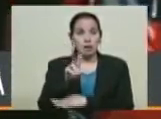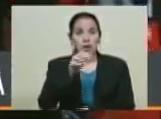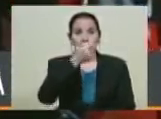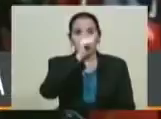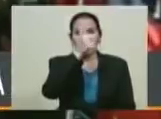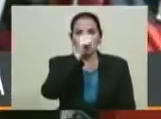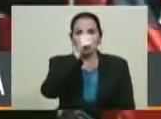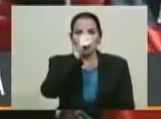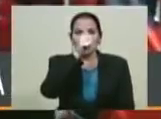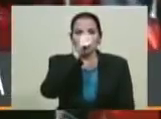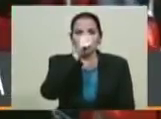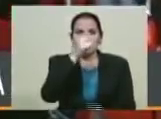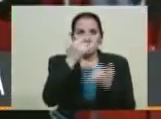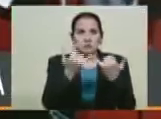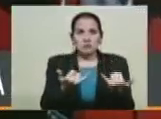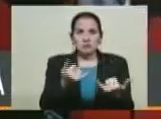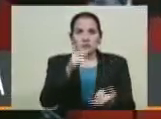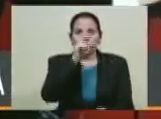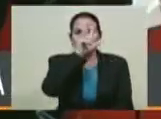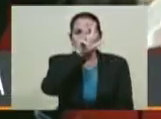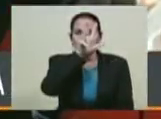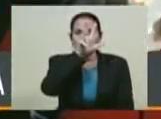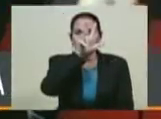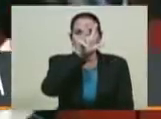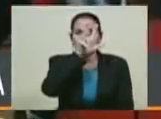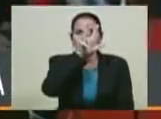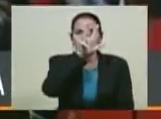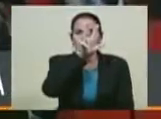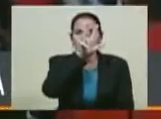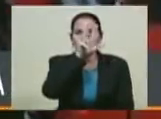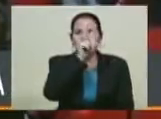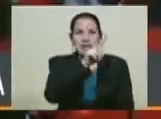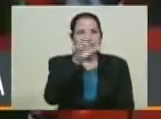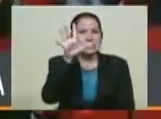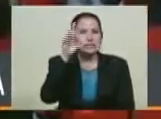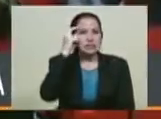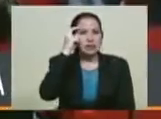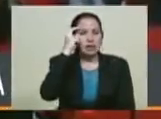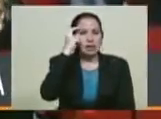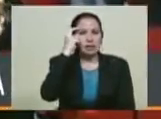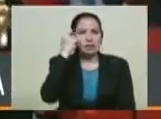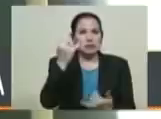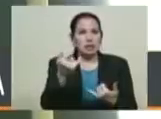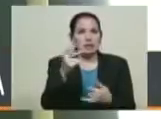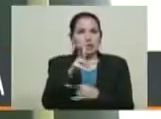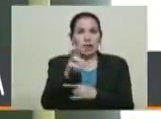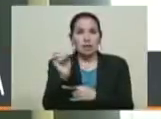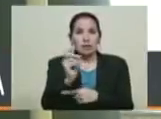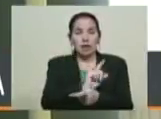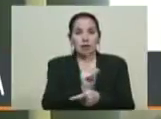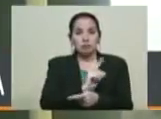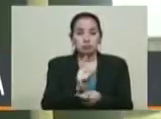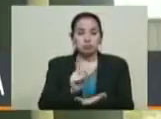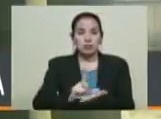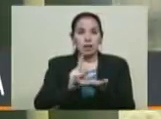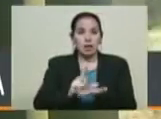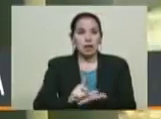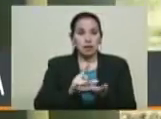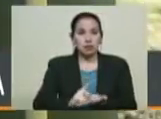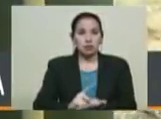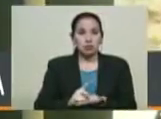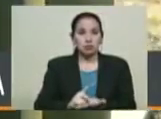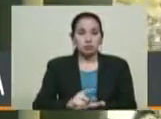10 plantas que usted asignó, ya llevamos la tercera, y dentro de 15 días vamos a inaugurar la de 30 litros por segundo y vamos a seguir